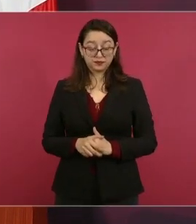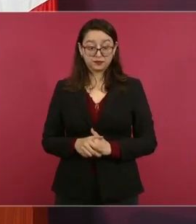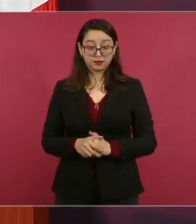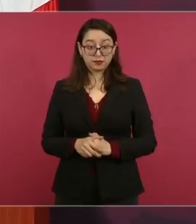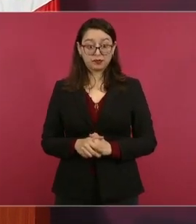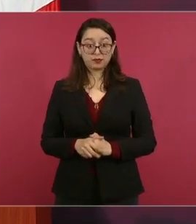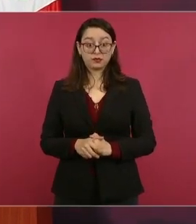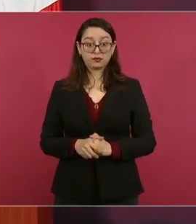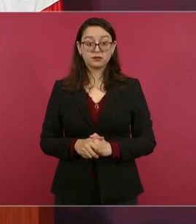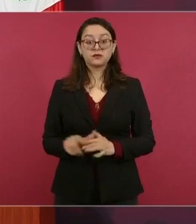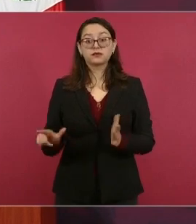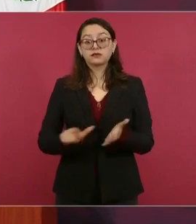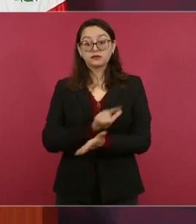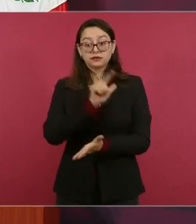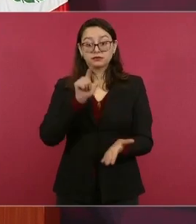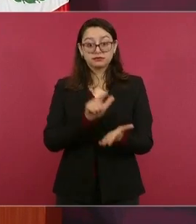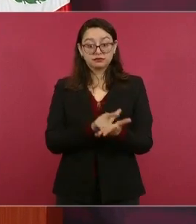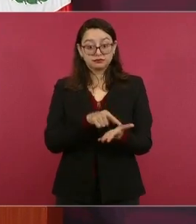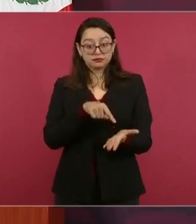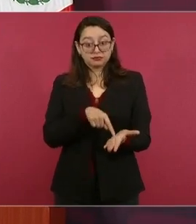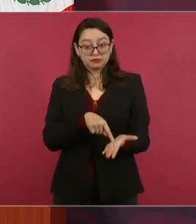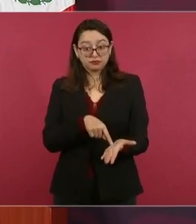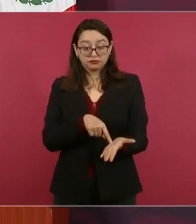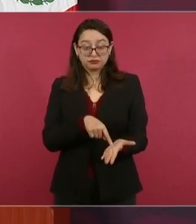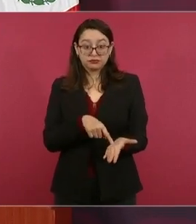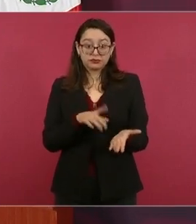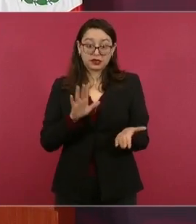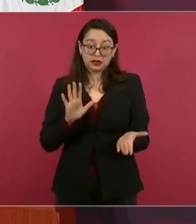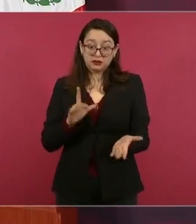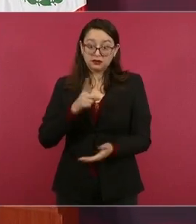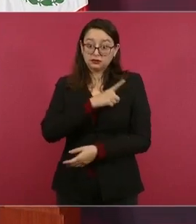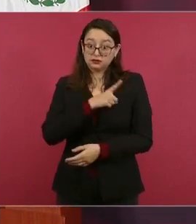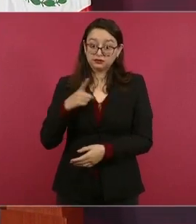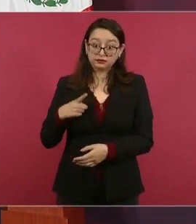conformidad con las leyes, tienen que resolver